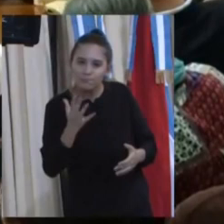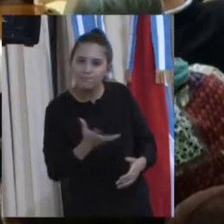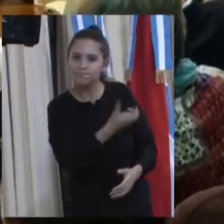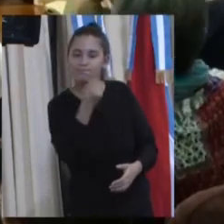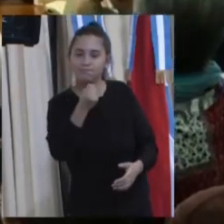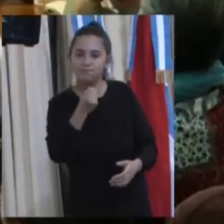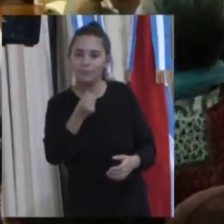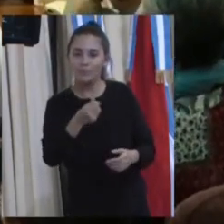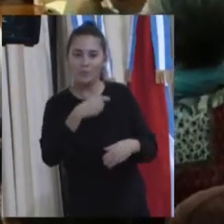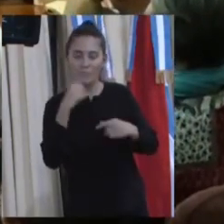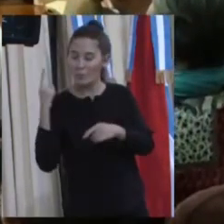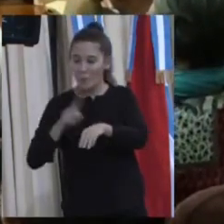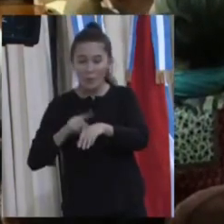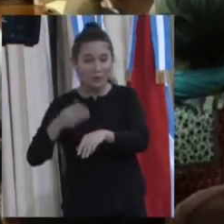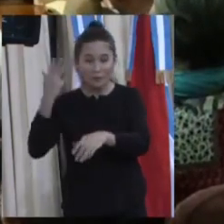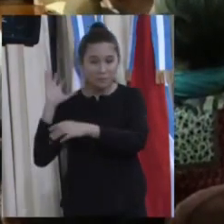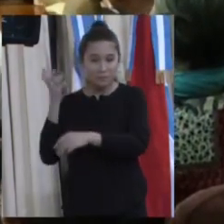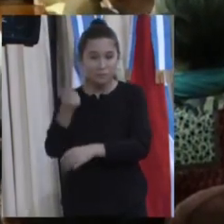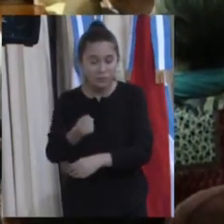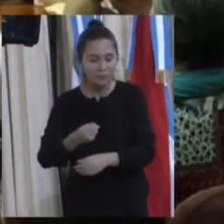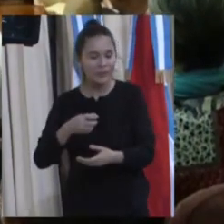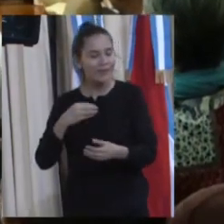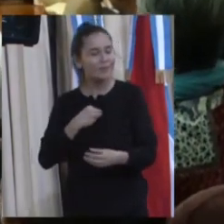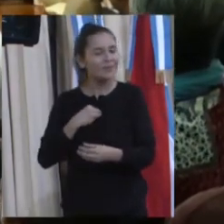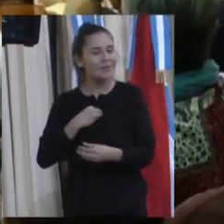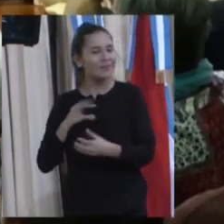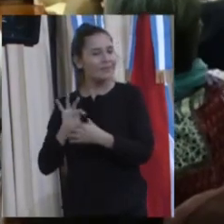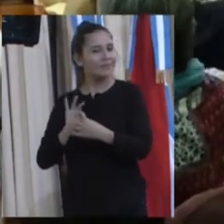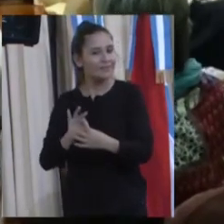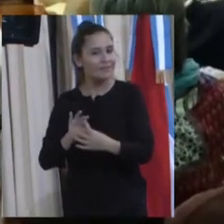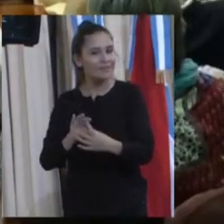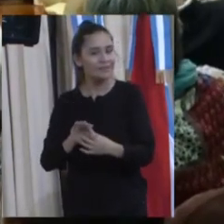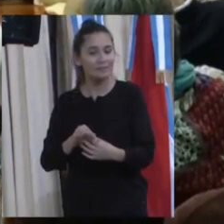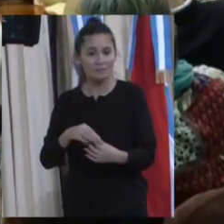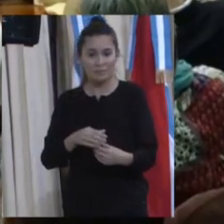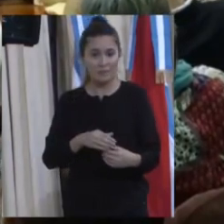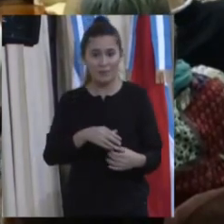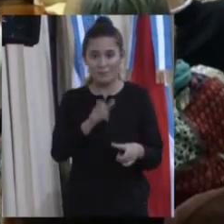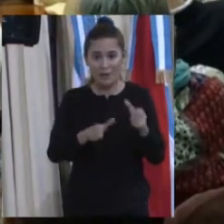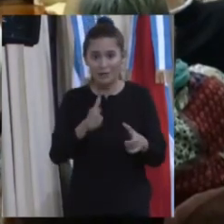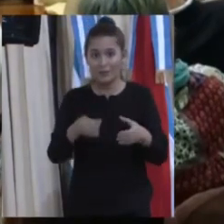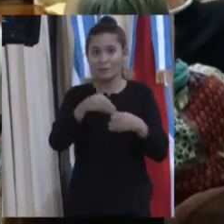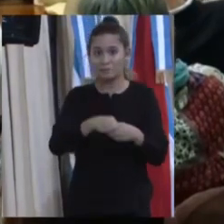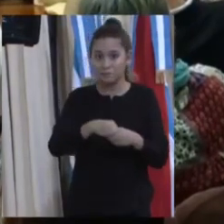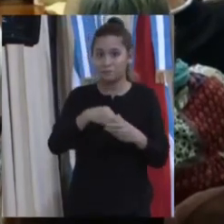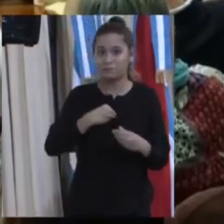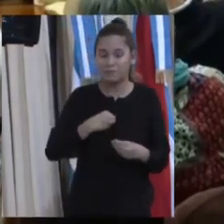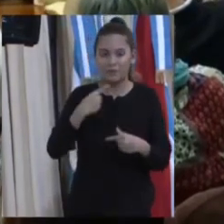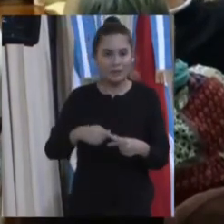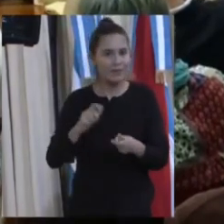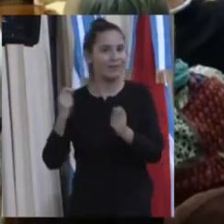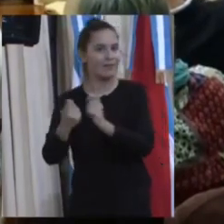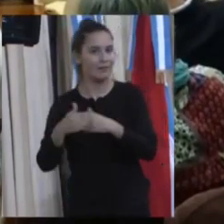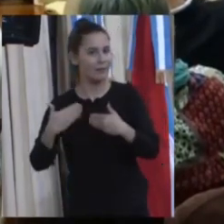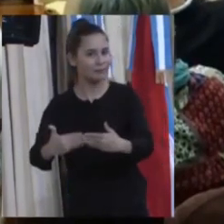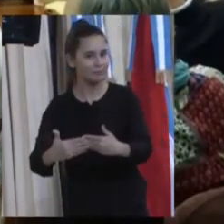las riquezas por imprimirle ciertos sentidos, tanto de los propios actores como en el devenir de la